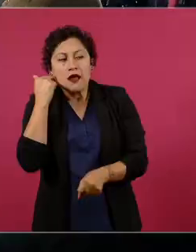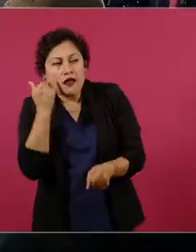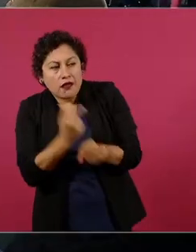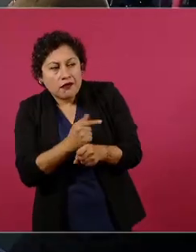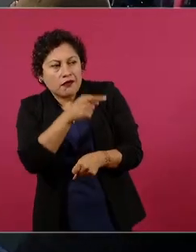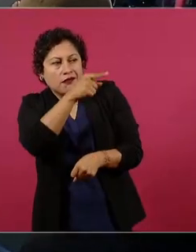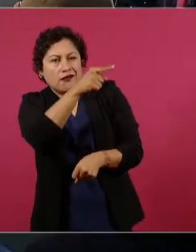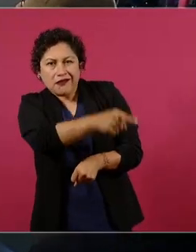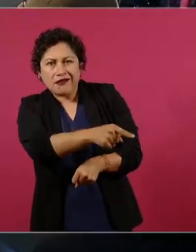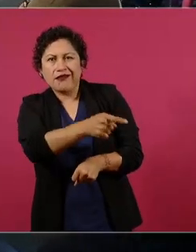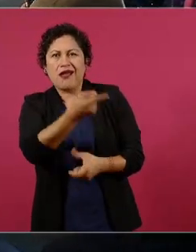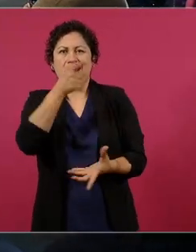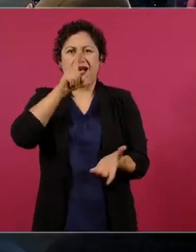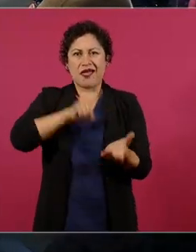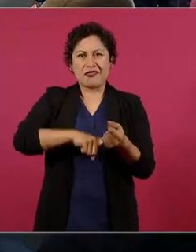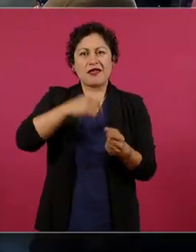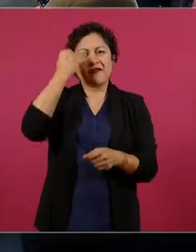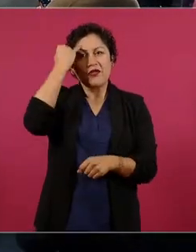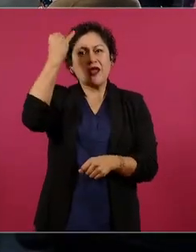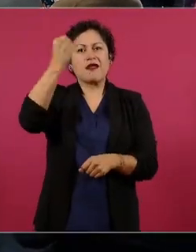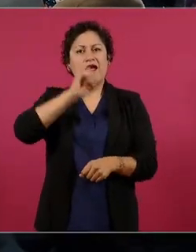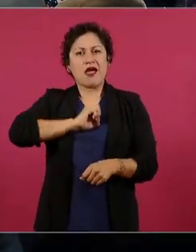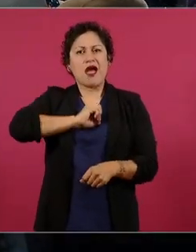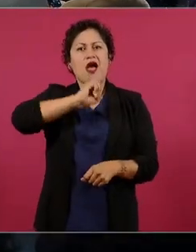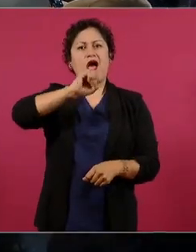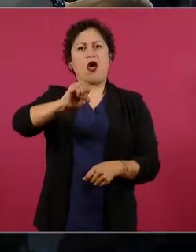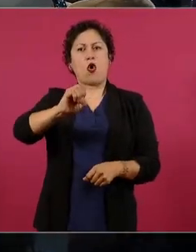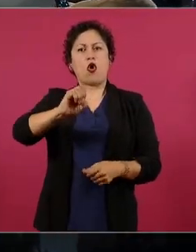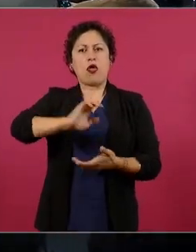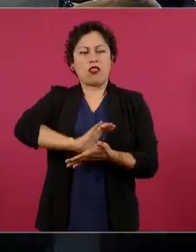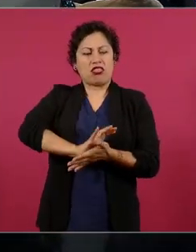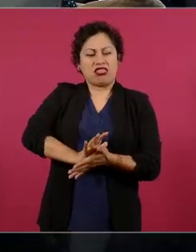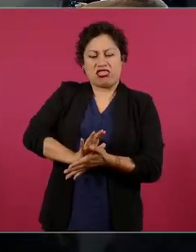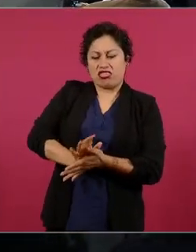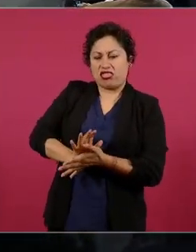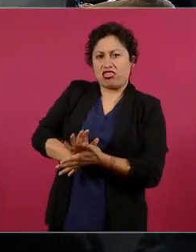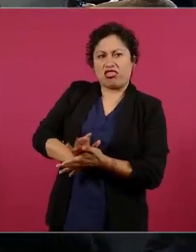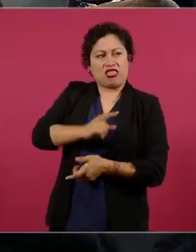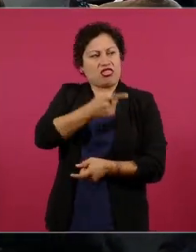son racistas y muy corruptos.